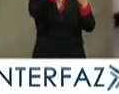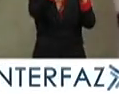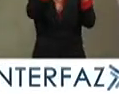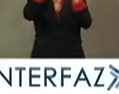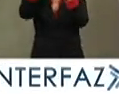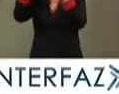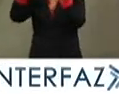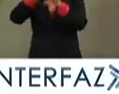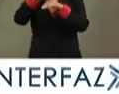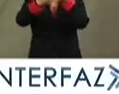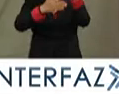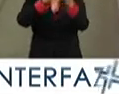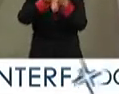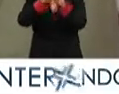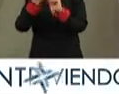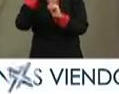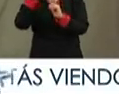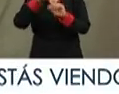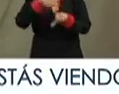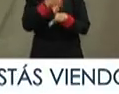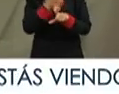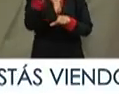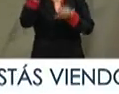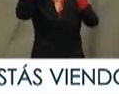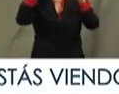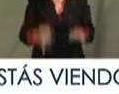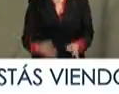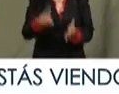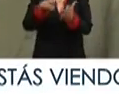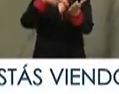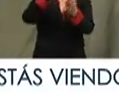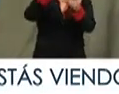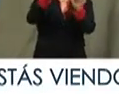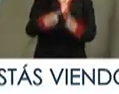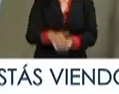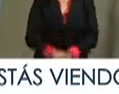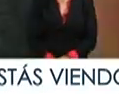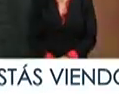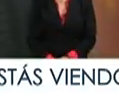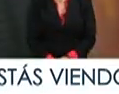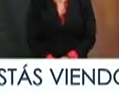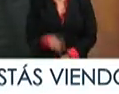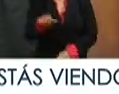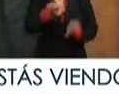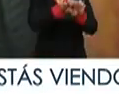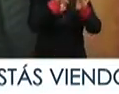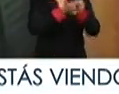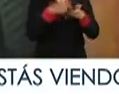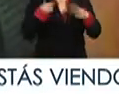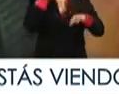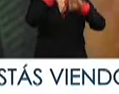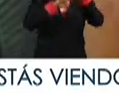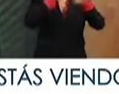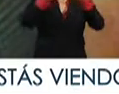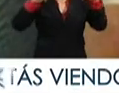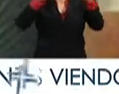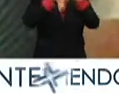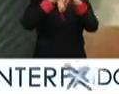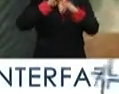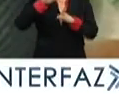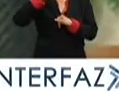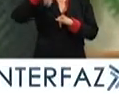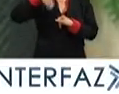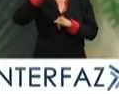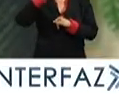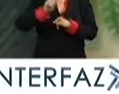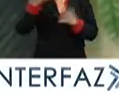ido desarrollando a lo largo del tiempo hasta consolidar su carrera como artistas plásticos. El equipo de curadores del Instituto Nacional de Bellas